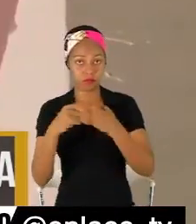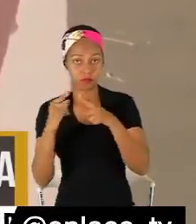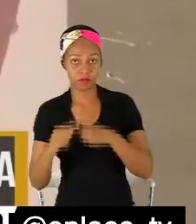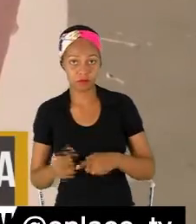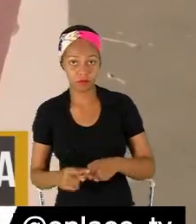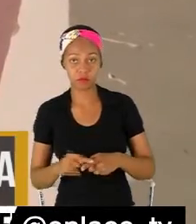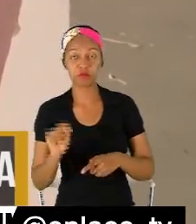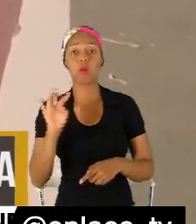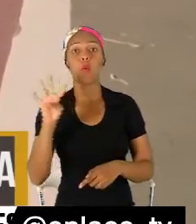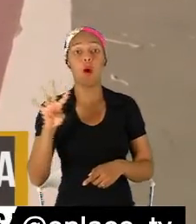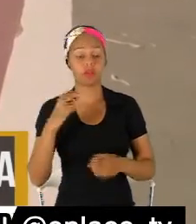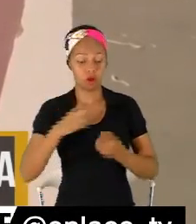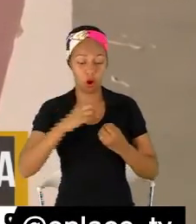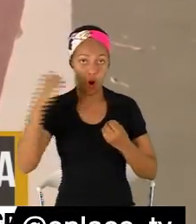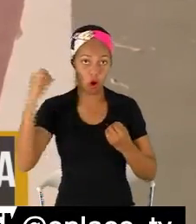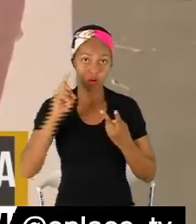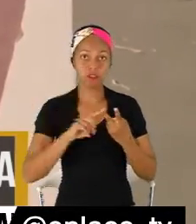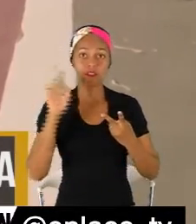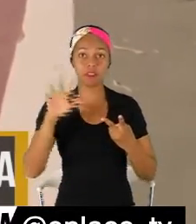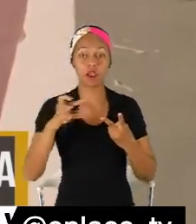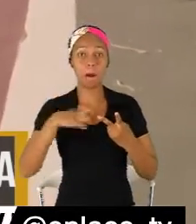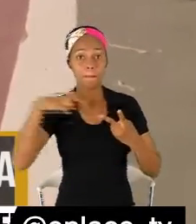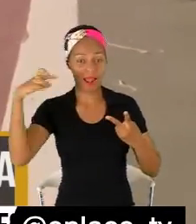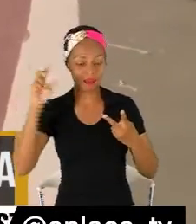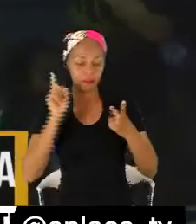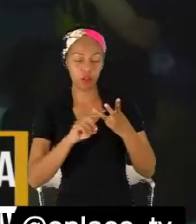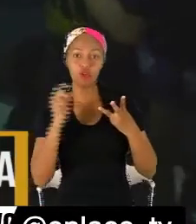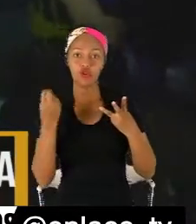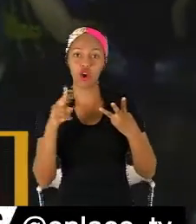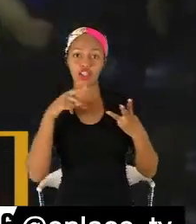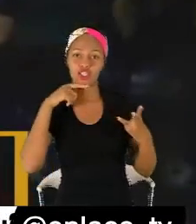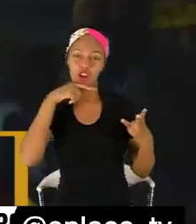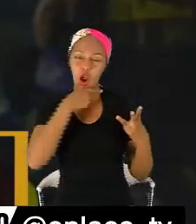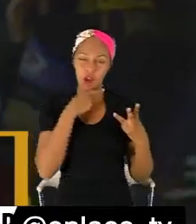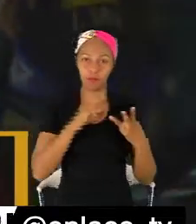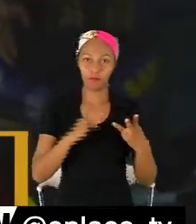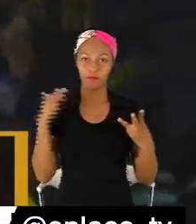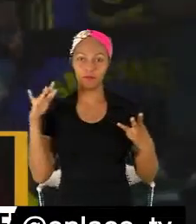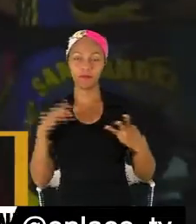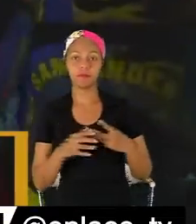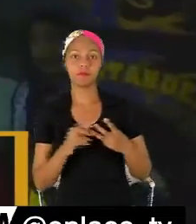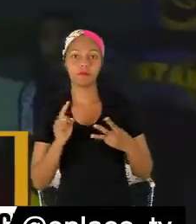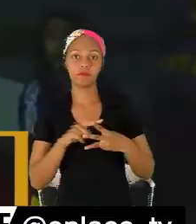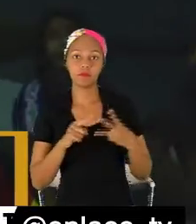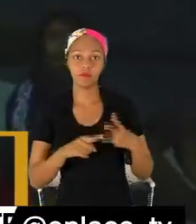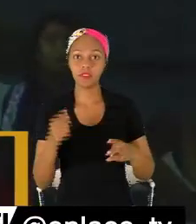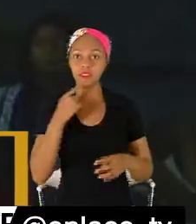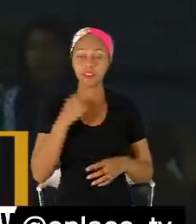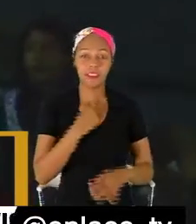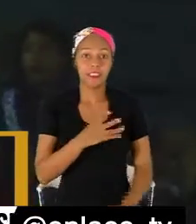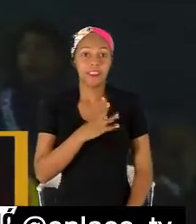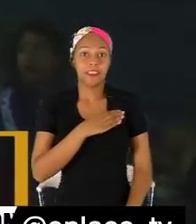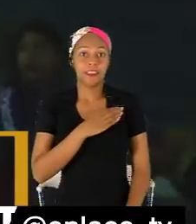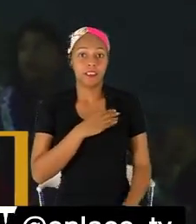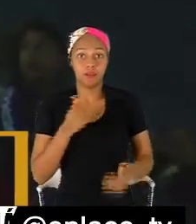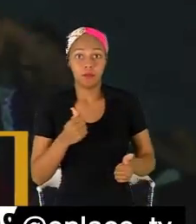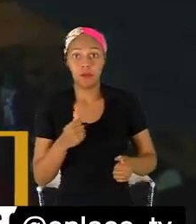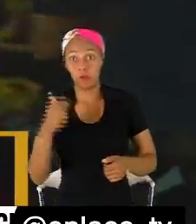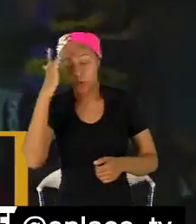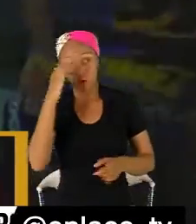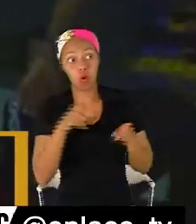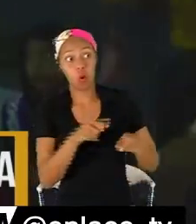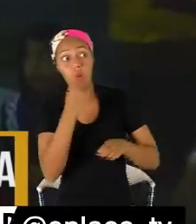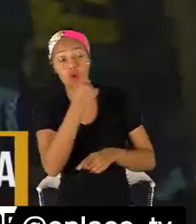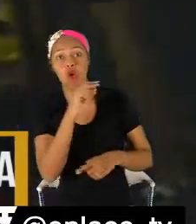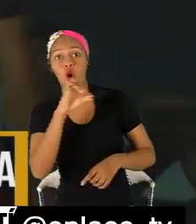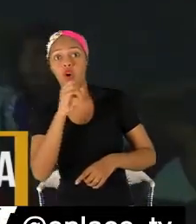alcanzaron 4 medallas de oro, 5 de plata y 12 de bronce. Bien, es que yo lo tuve que dar duro porque hay un niño que se llama José